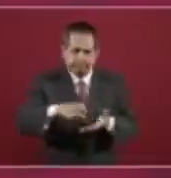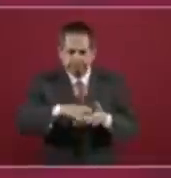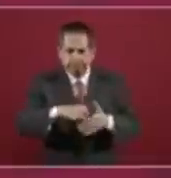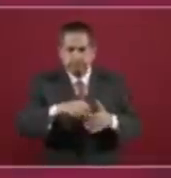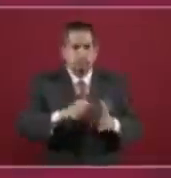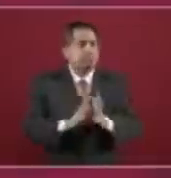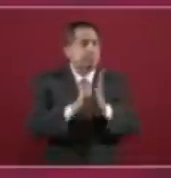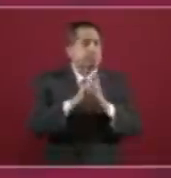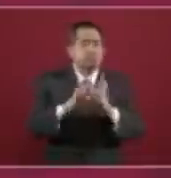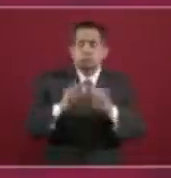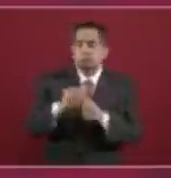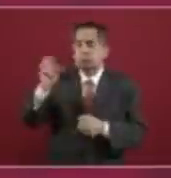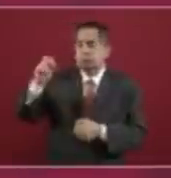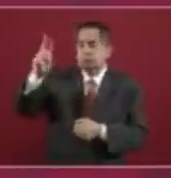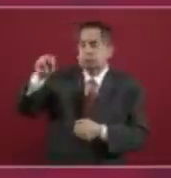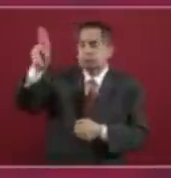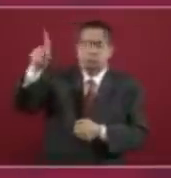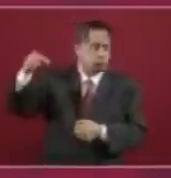participando la ONU